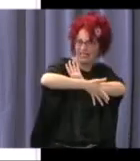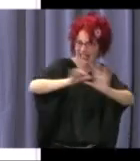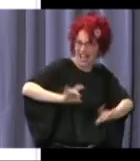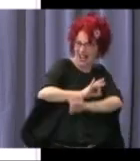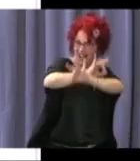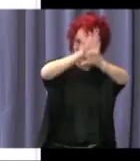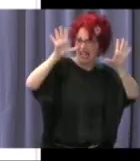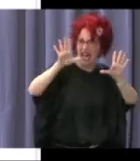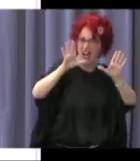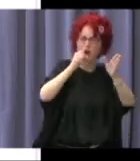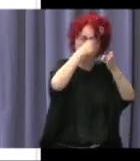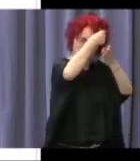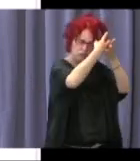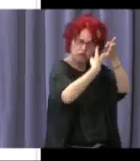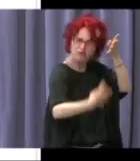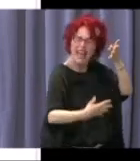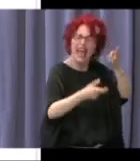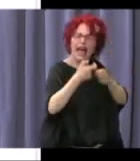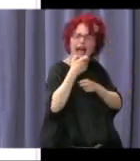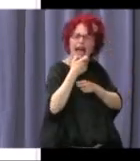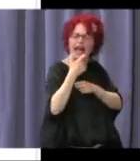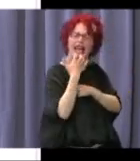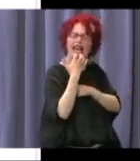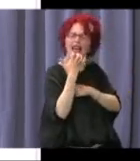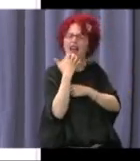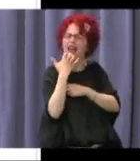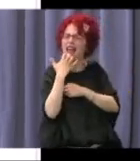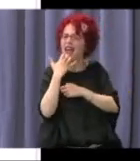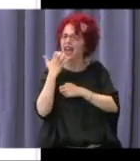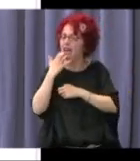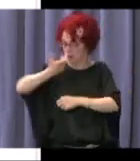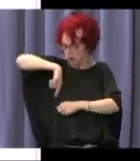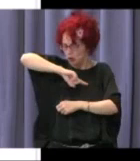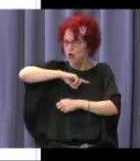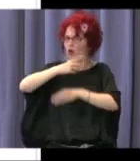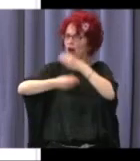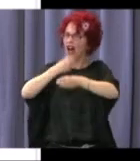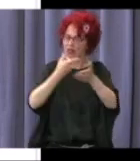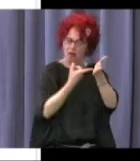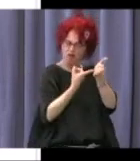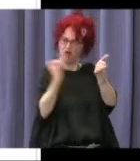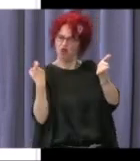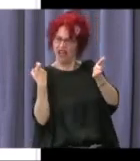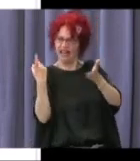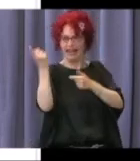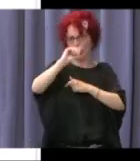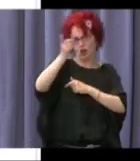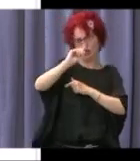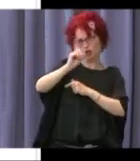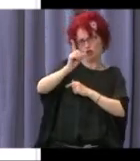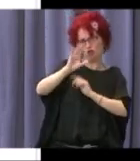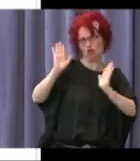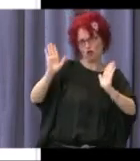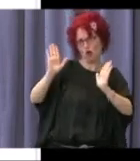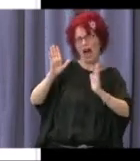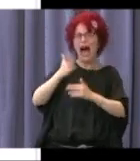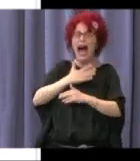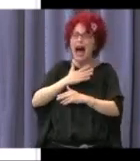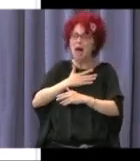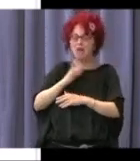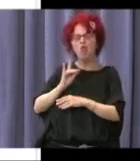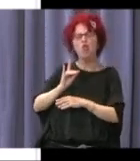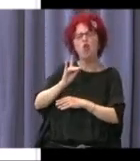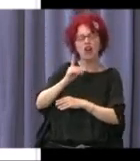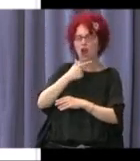ejemplos bien puestos y bien marcada. No le vamos a decir quite la palabra para que me moleste, porque, a ver, a mí me molesta mucho la palabra zorra usada como